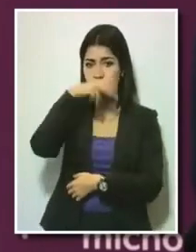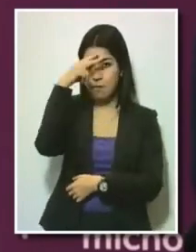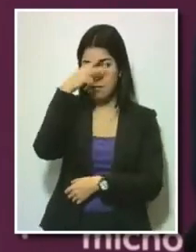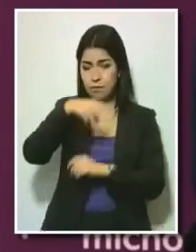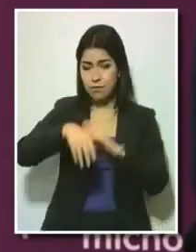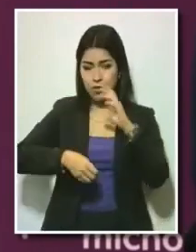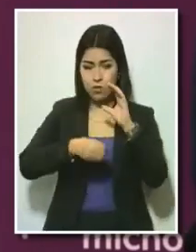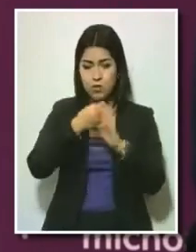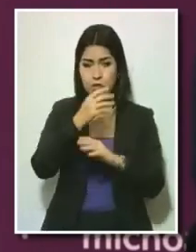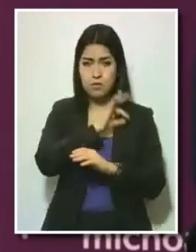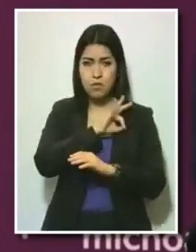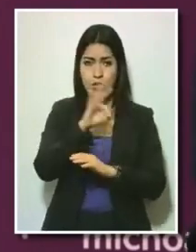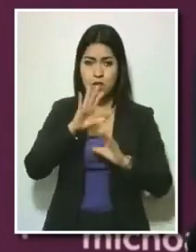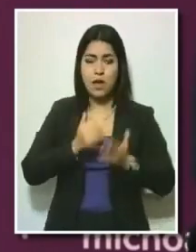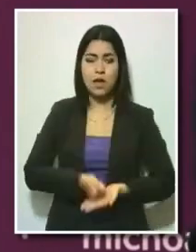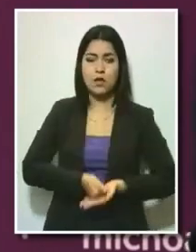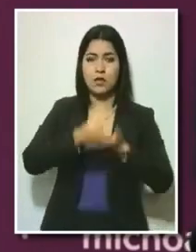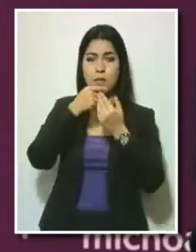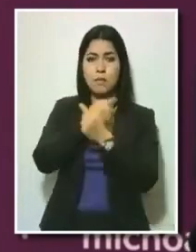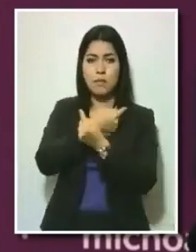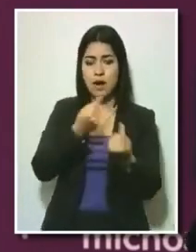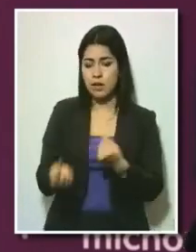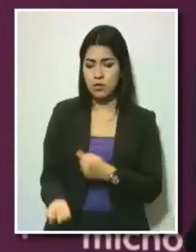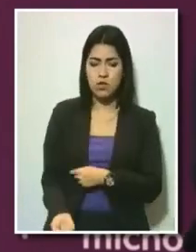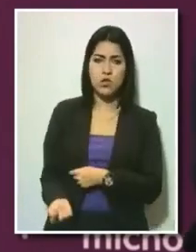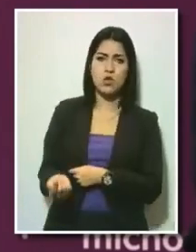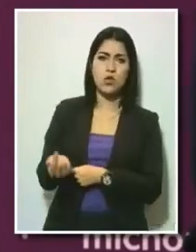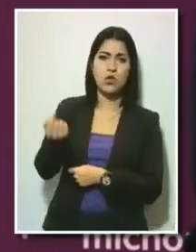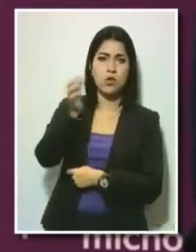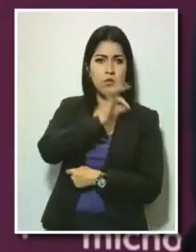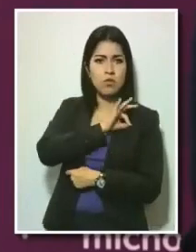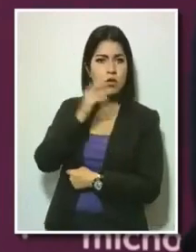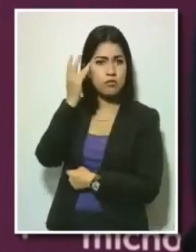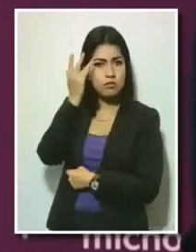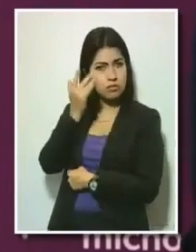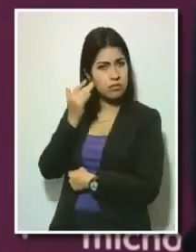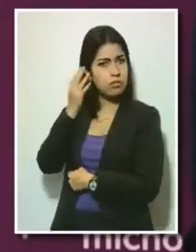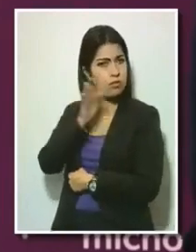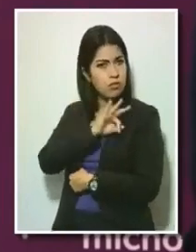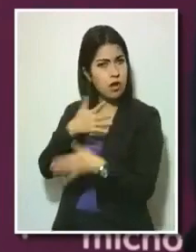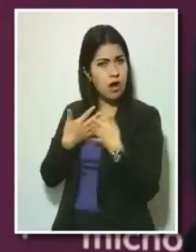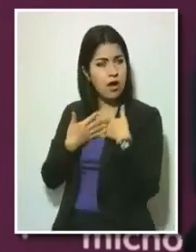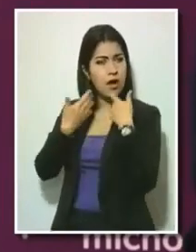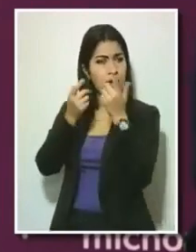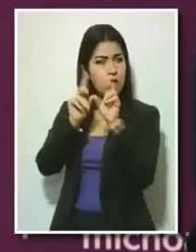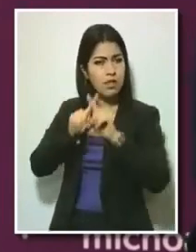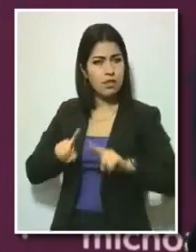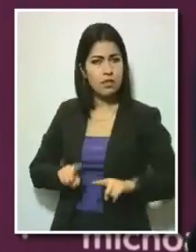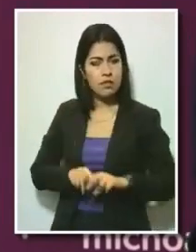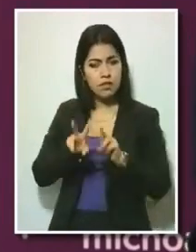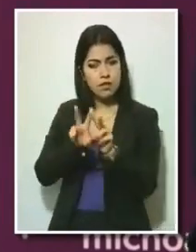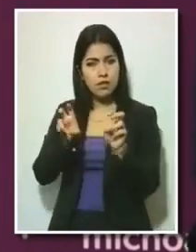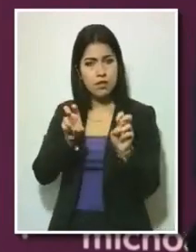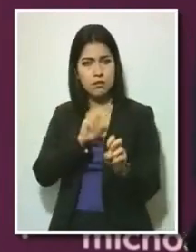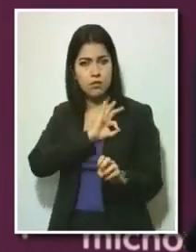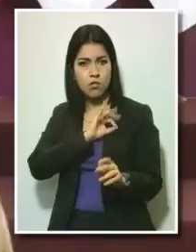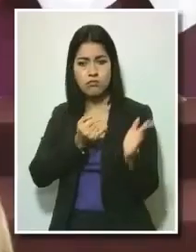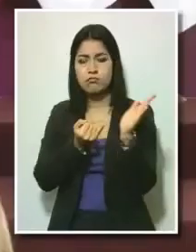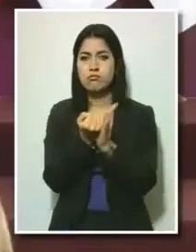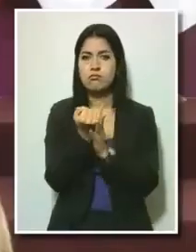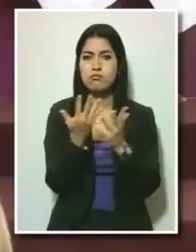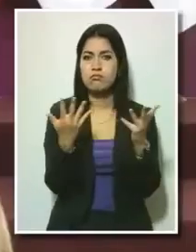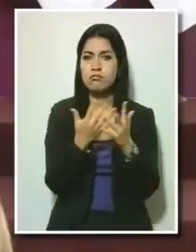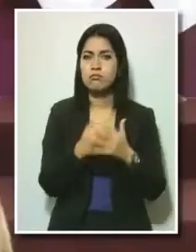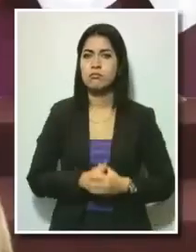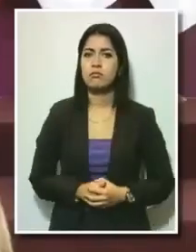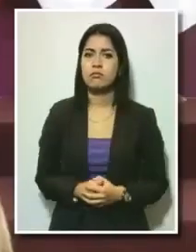construir hombres y mujeres libres de pensamiento, reflexivos, como lo requiere este siglo XXI. Muchas gracias. Damos